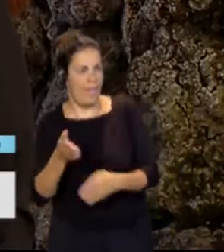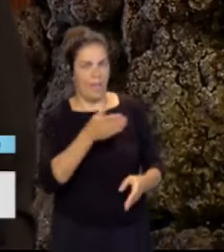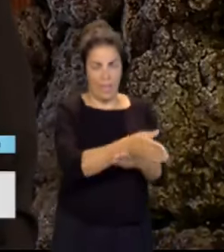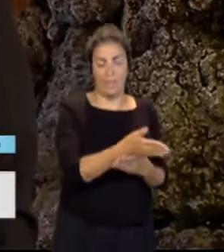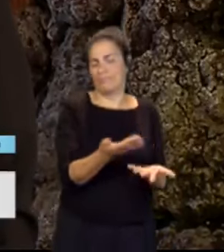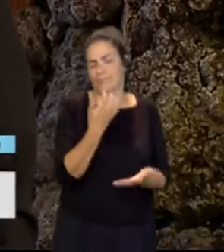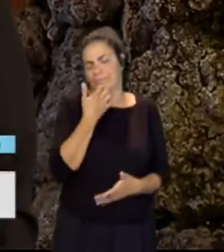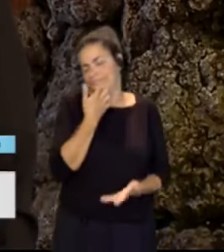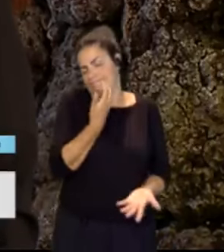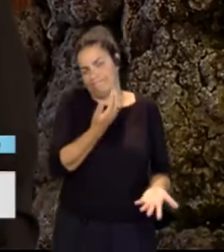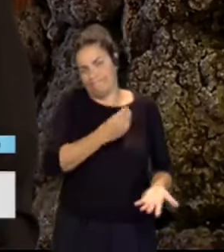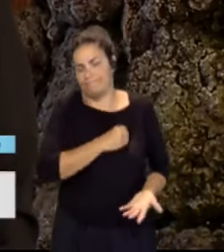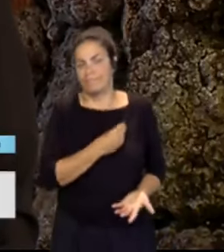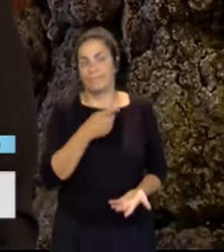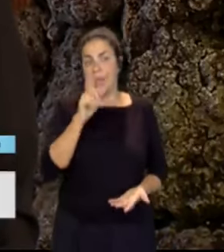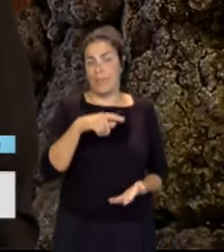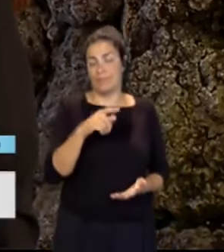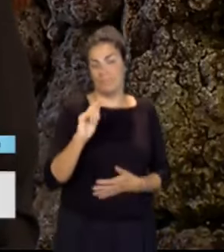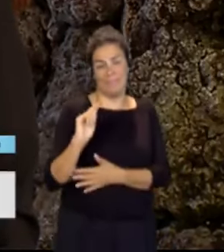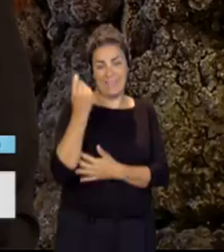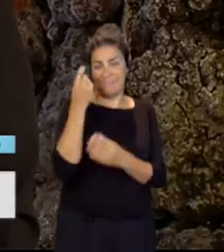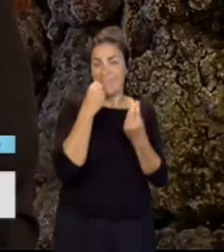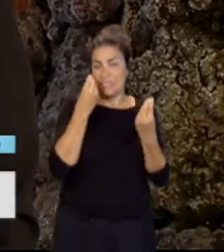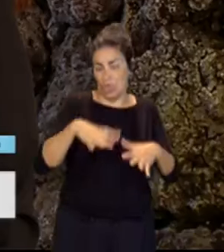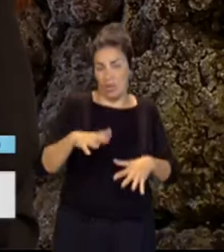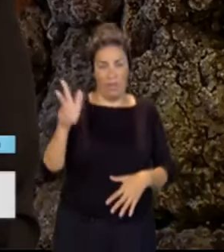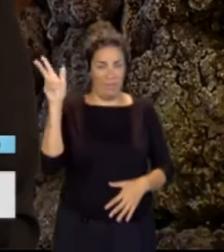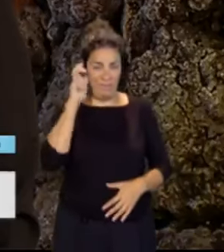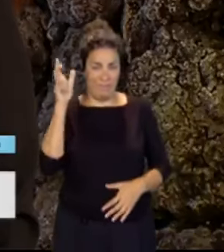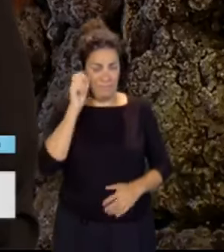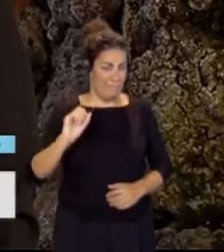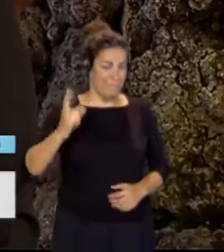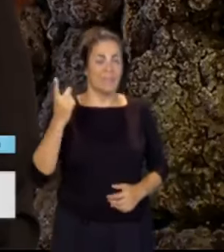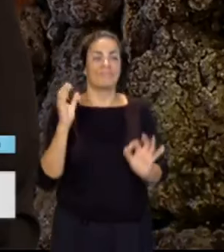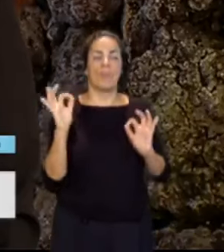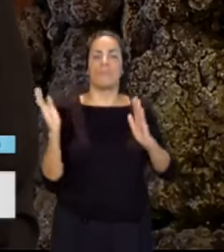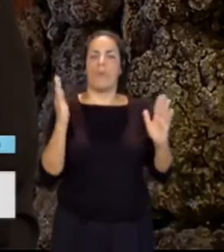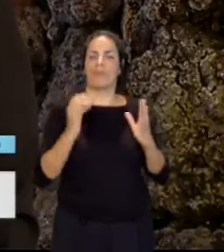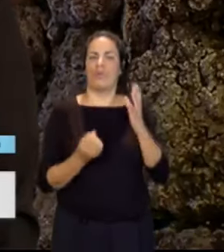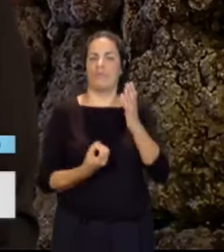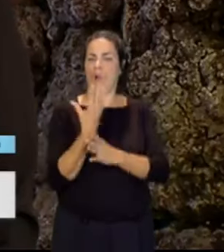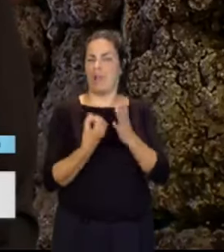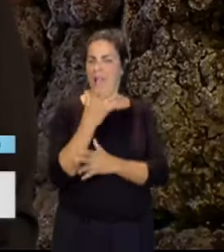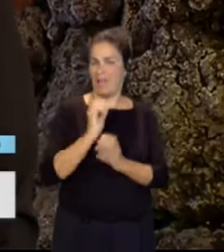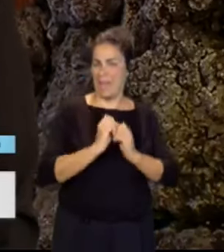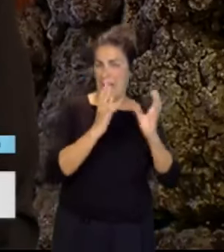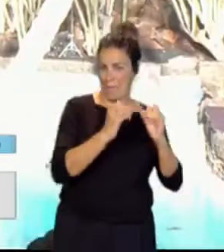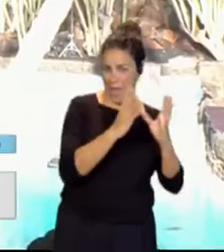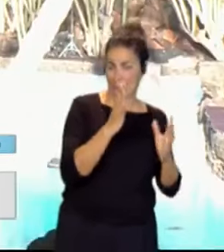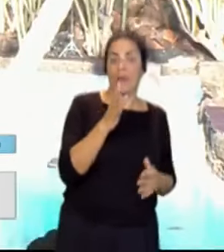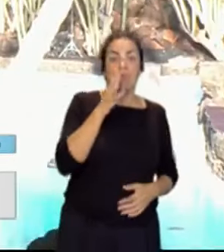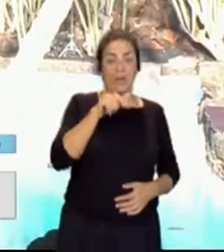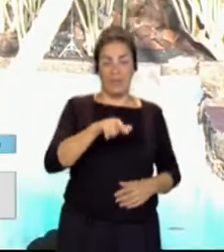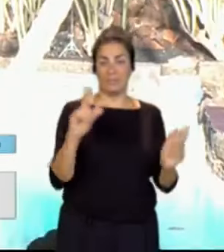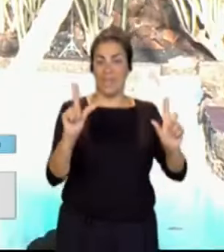ejemplo nos pasó otro récord histórico que tuvimos que de datos de audiencia fue cuando el volcán de la palma Y es que ahí también como televisión canaria nos